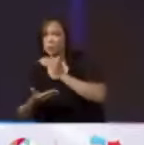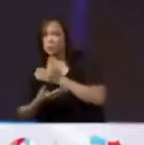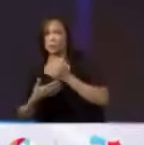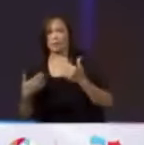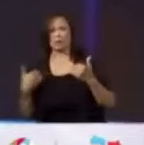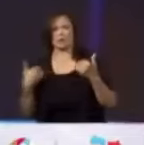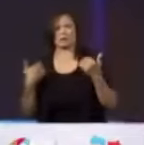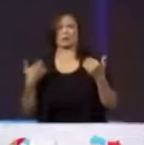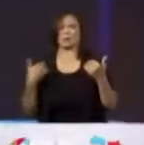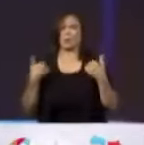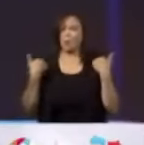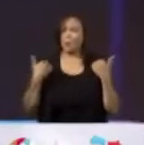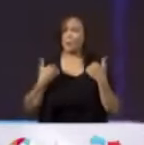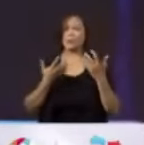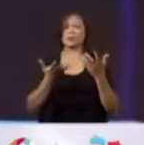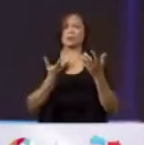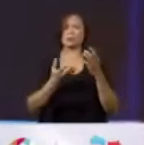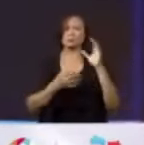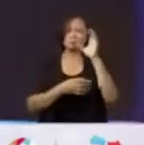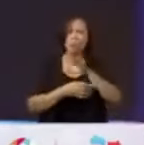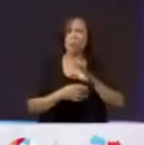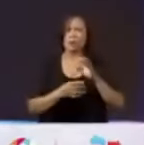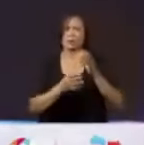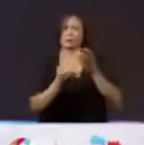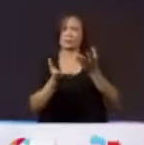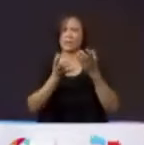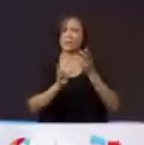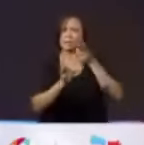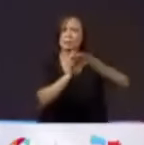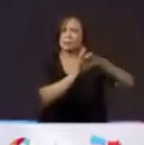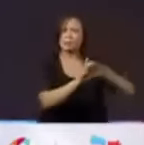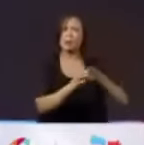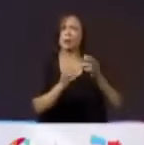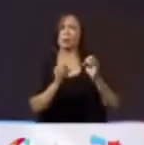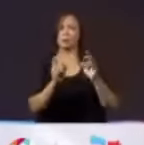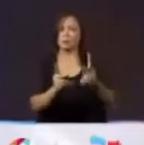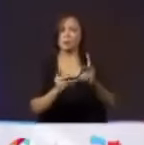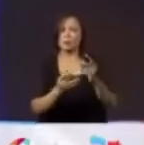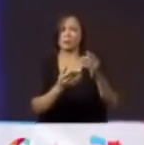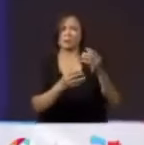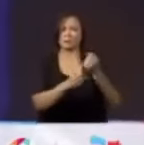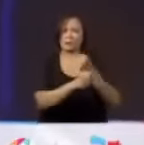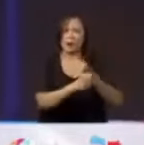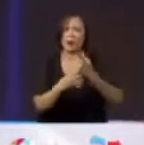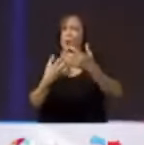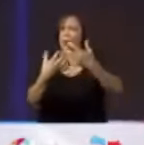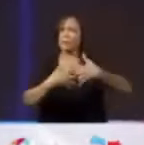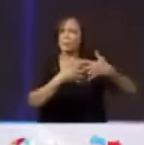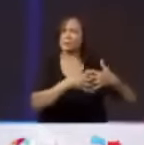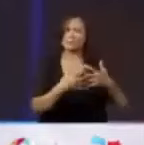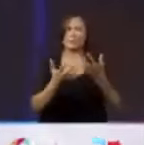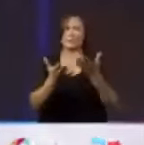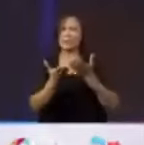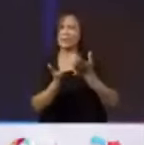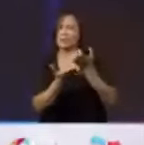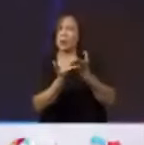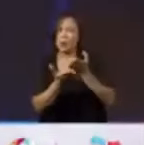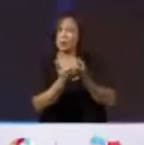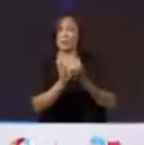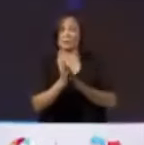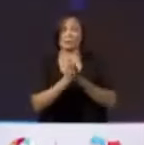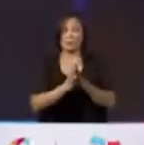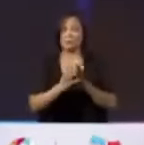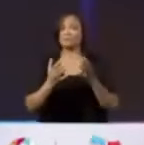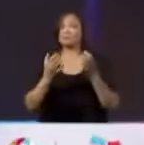la juventud que busca oportunidades, en los trabajadores, el sector productivo, que quiere una economía dinámica